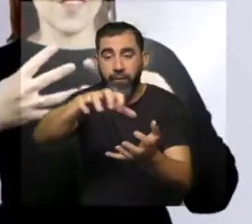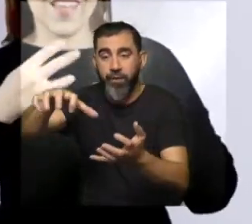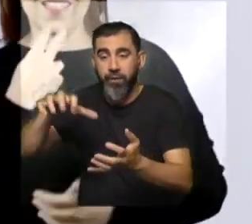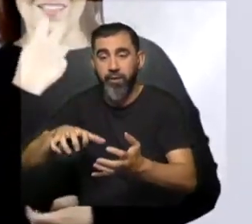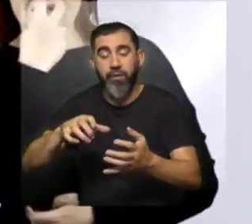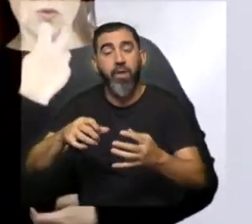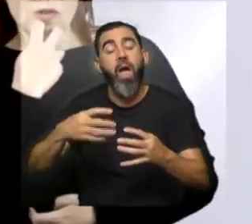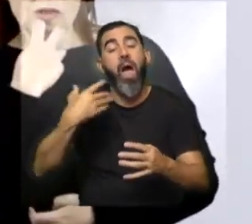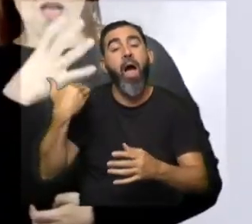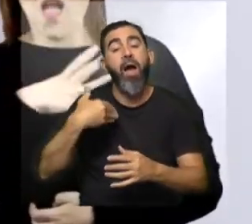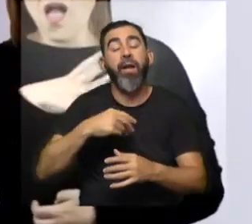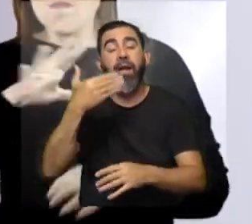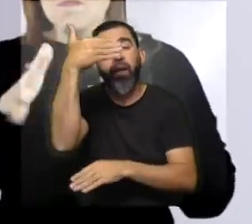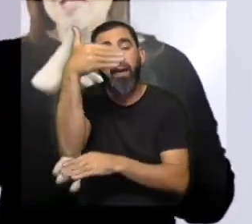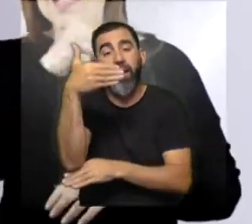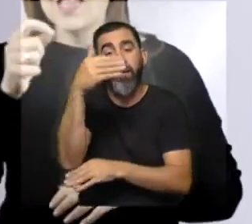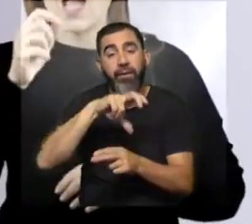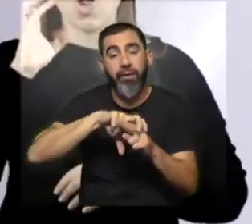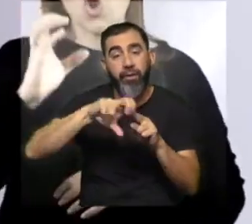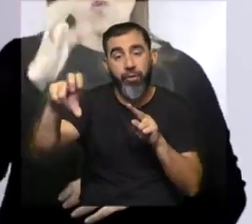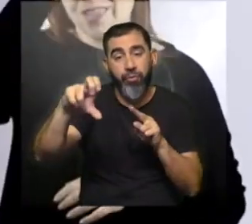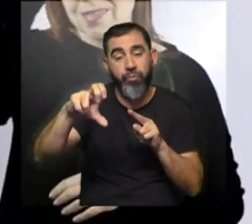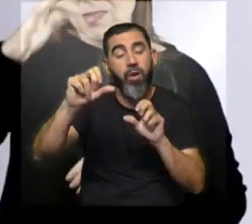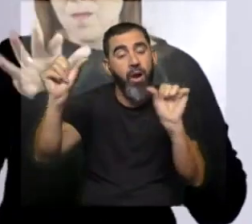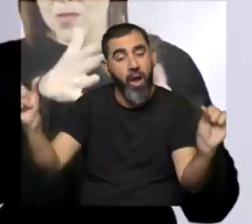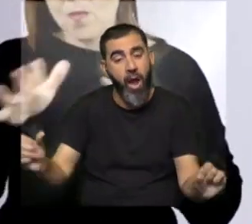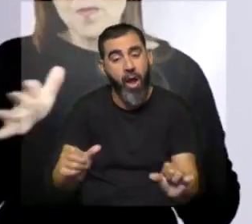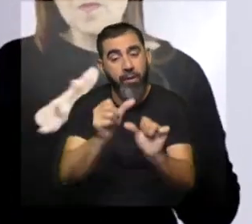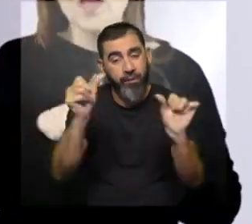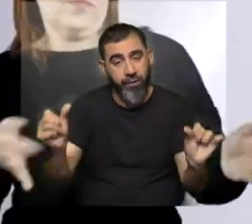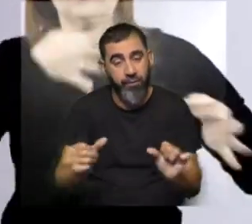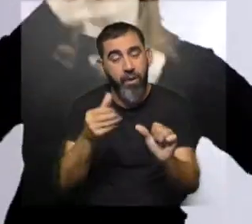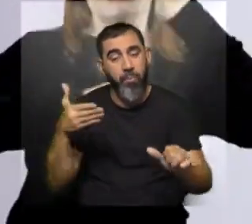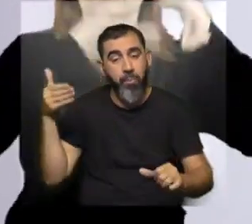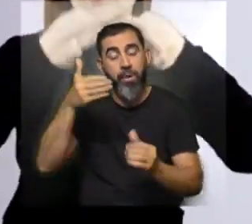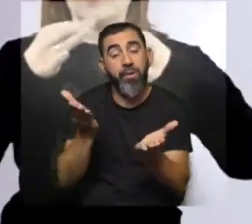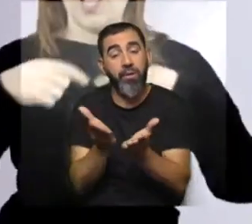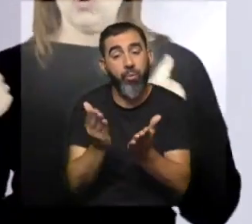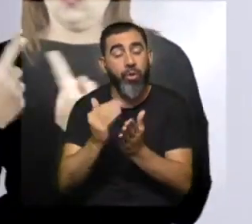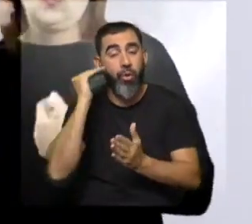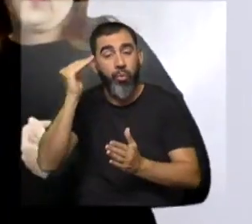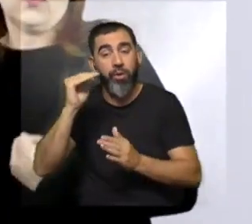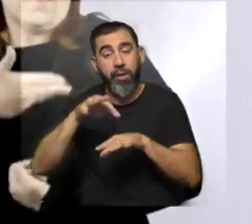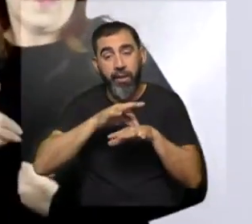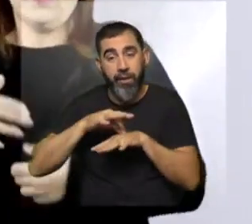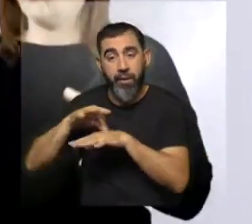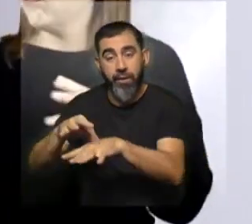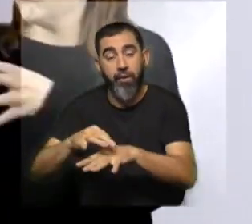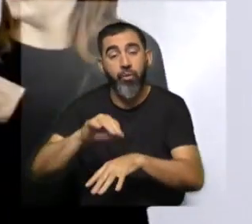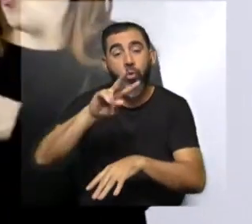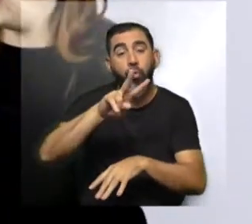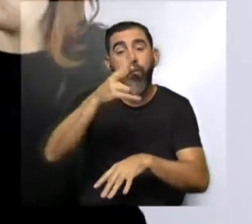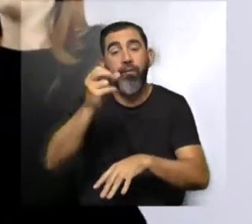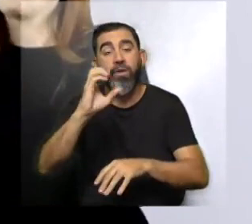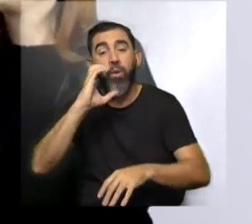en el argentino Hotel de Piriápolis. Se trata de una actividad en la que participan estudiantes, docentes y orientadores de los